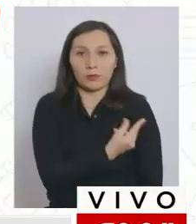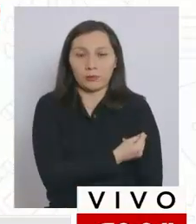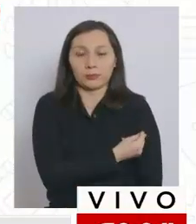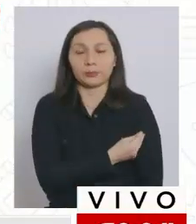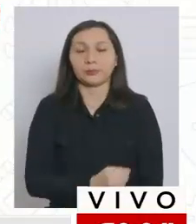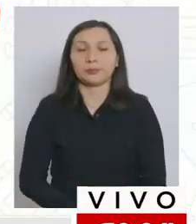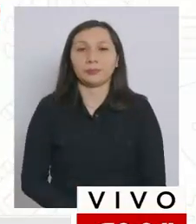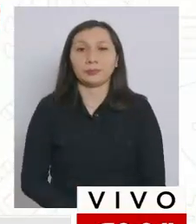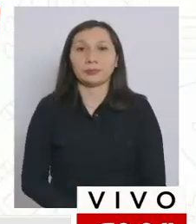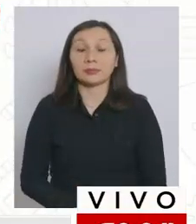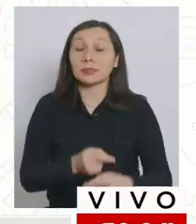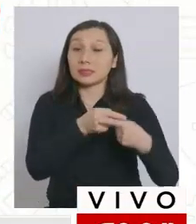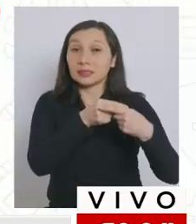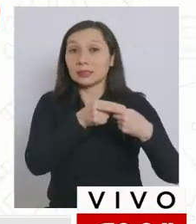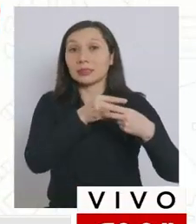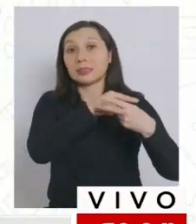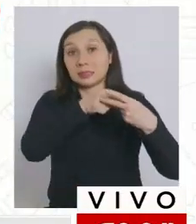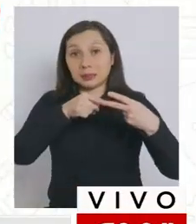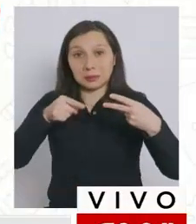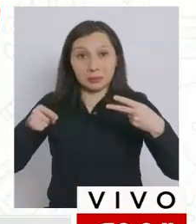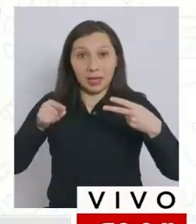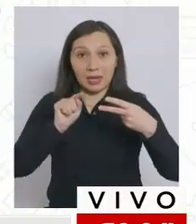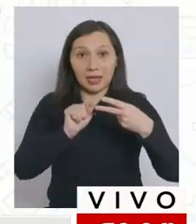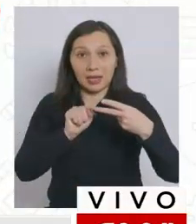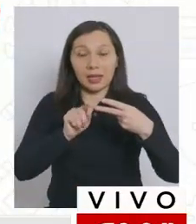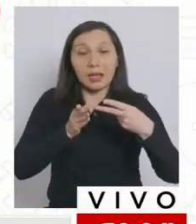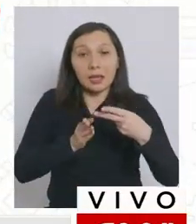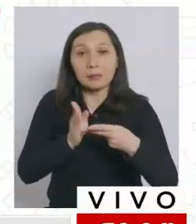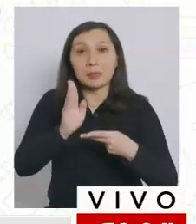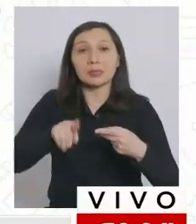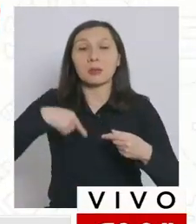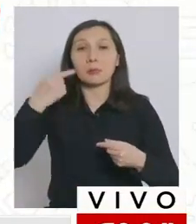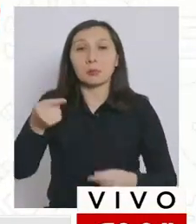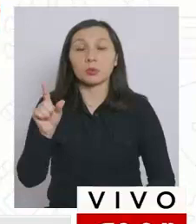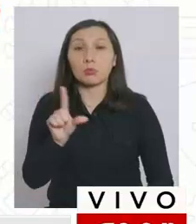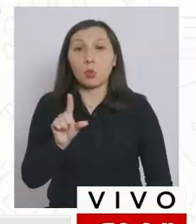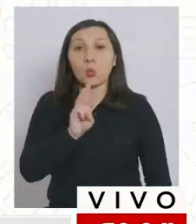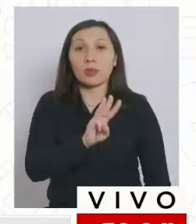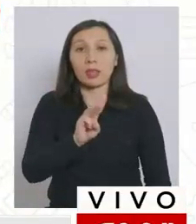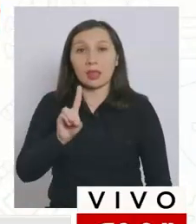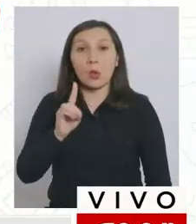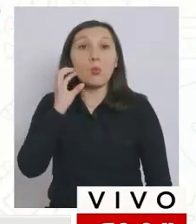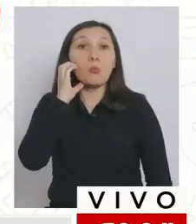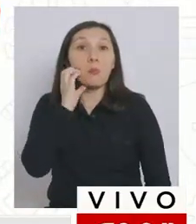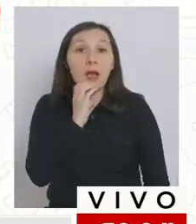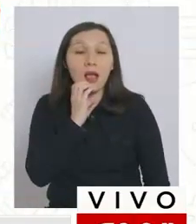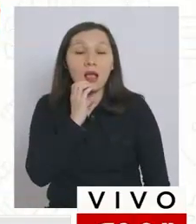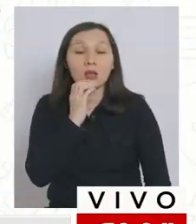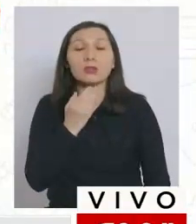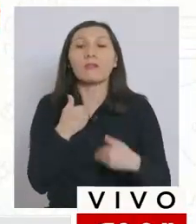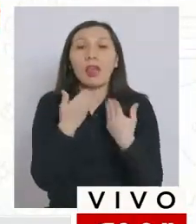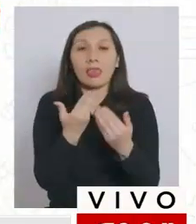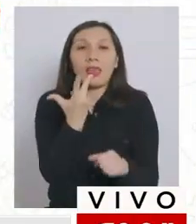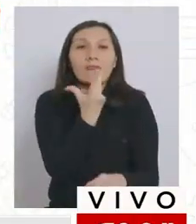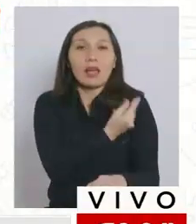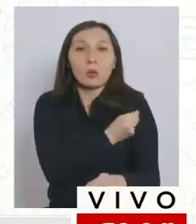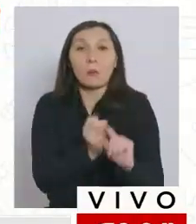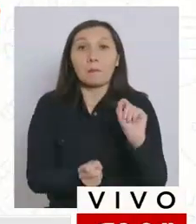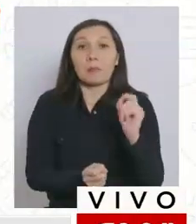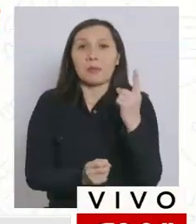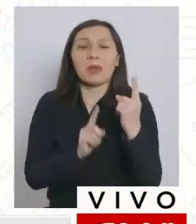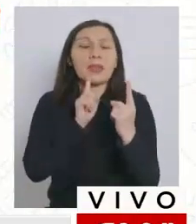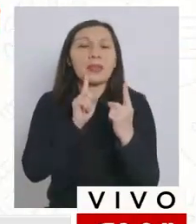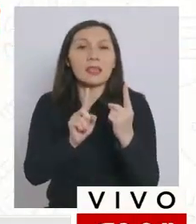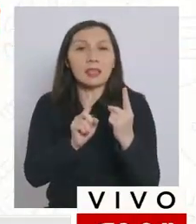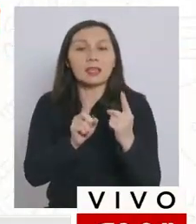y la semana siguiente la que empieza el próximo lunes 31 de mayo vacunaremos con la primera dosis